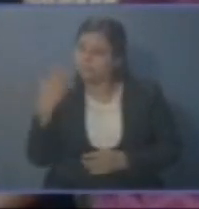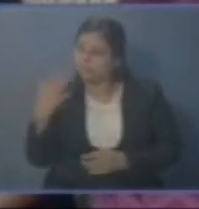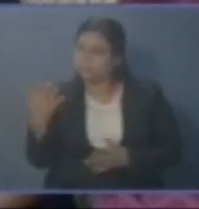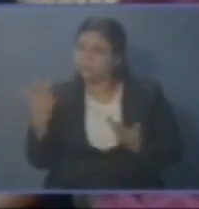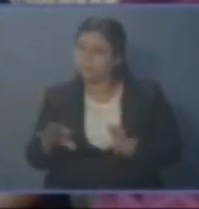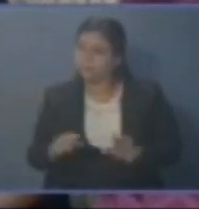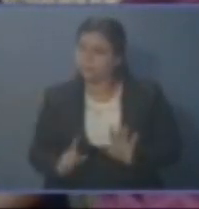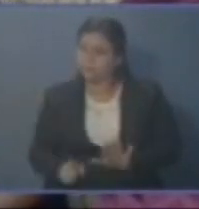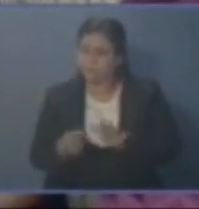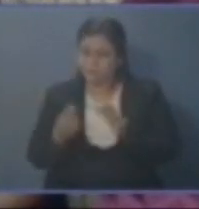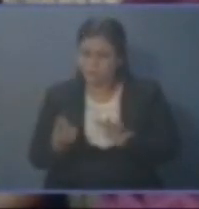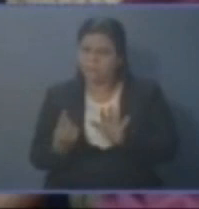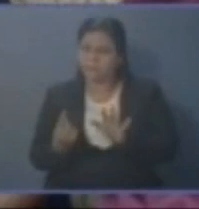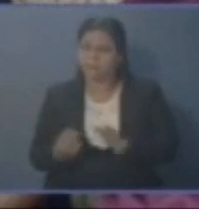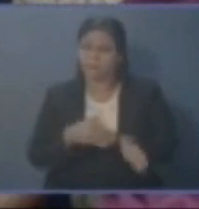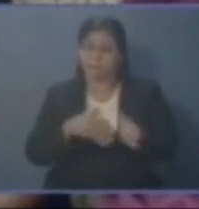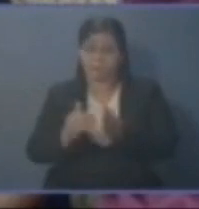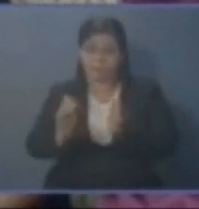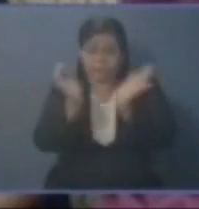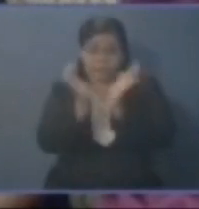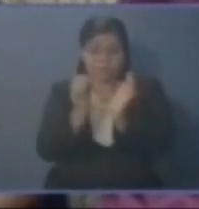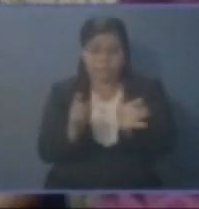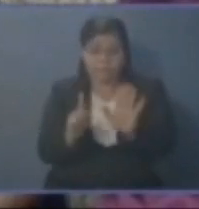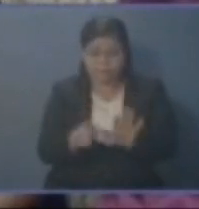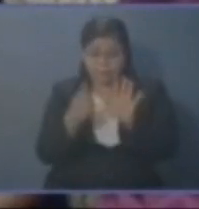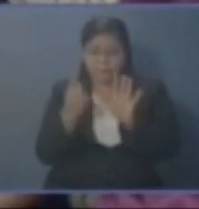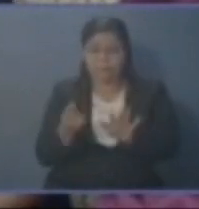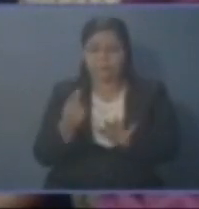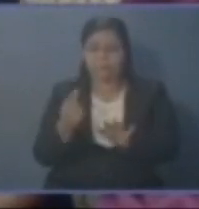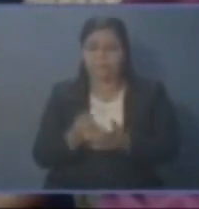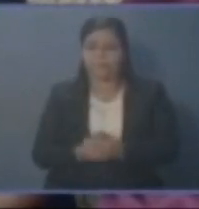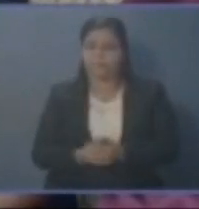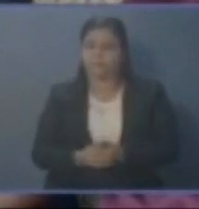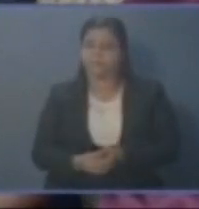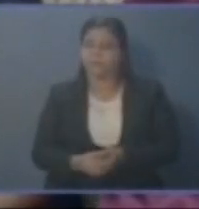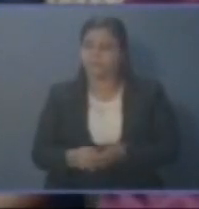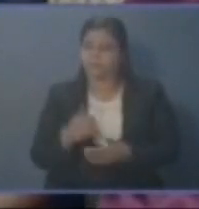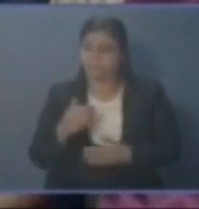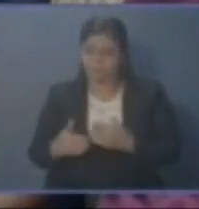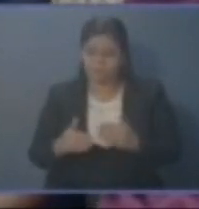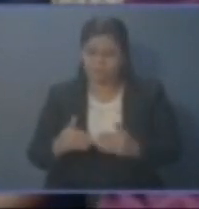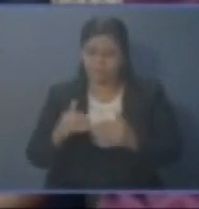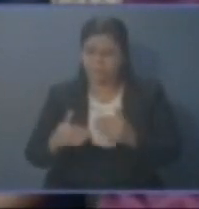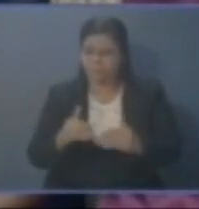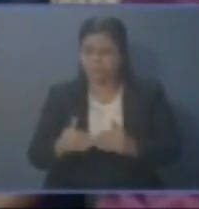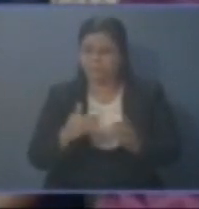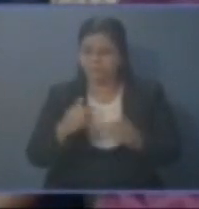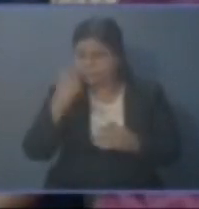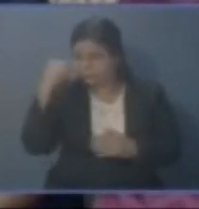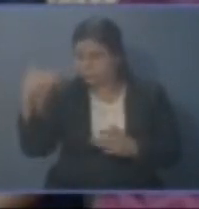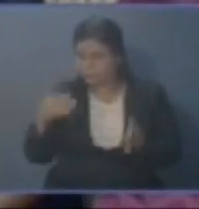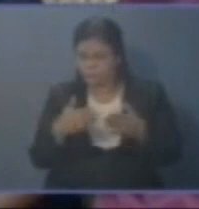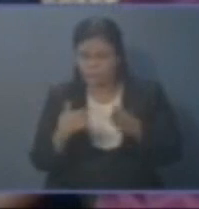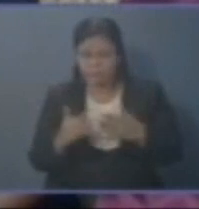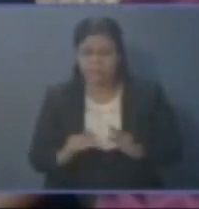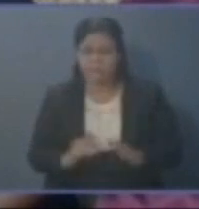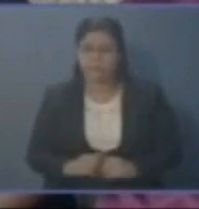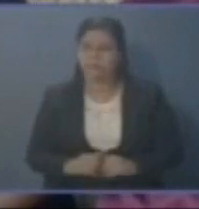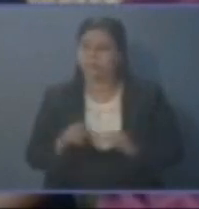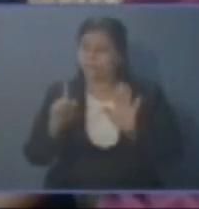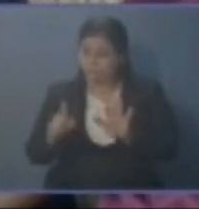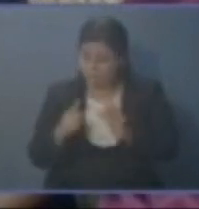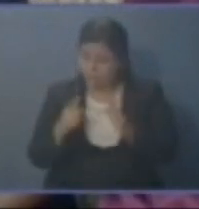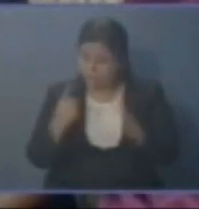la sexta, comenzaron en mayo, en la sexta versión de sus lineamientos de tratamiento clínico de pacientes. En la